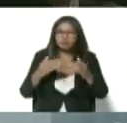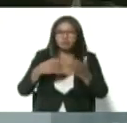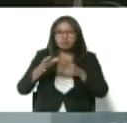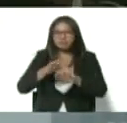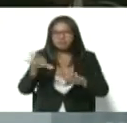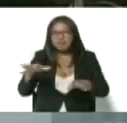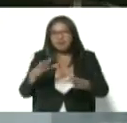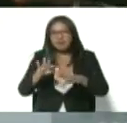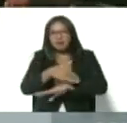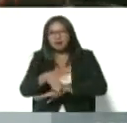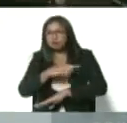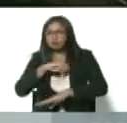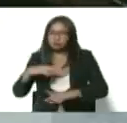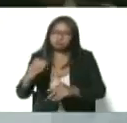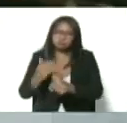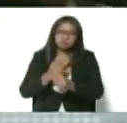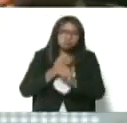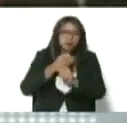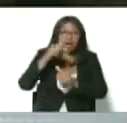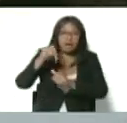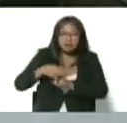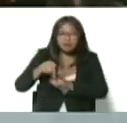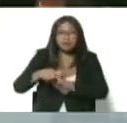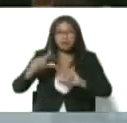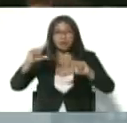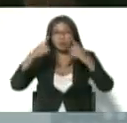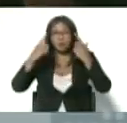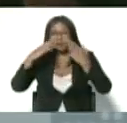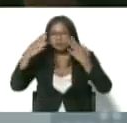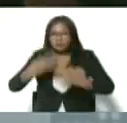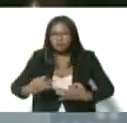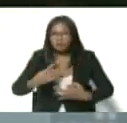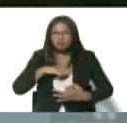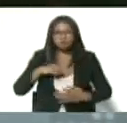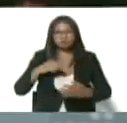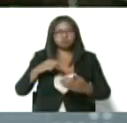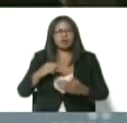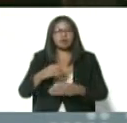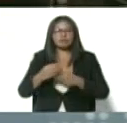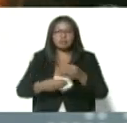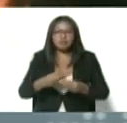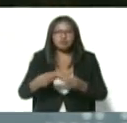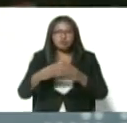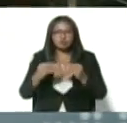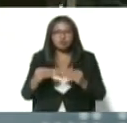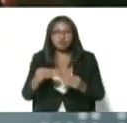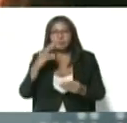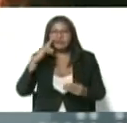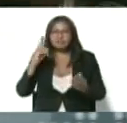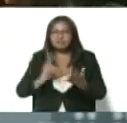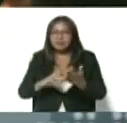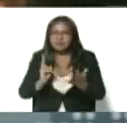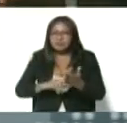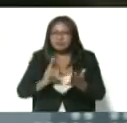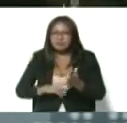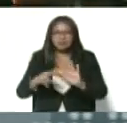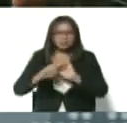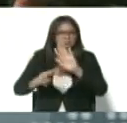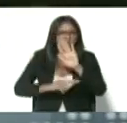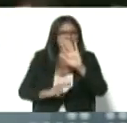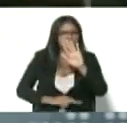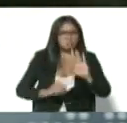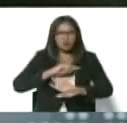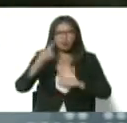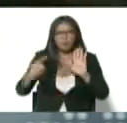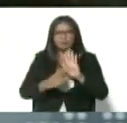tengan la plena seguridad que aquí en el estado estamos haciendo todo lo posible por que usted realmente esa orden se le cumpla al